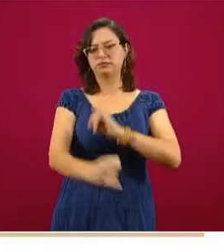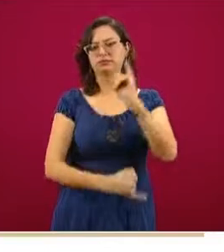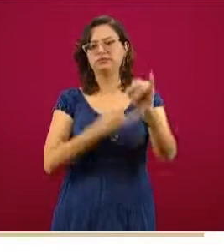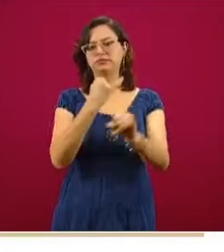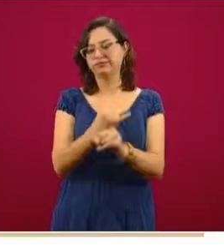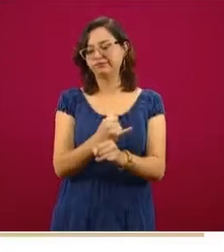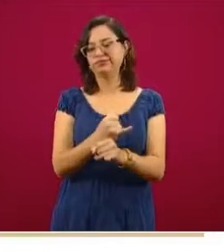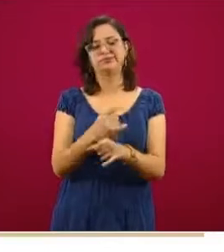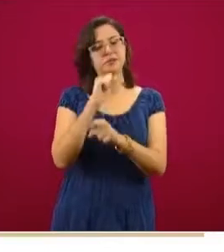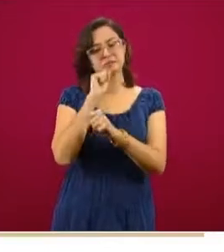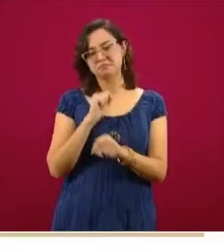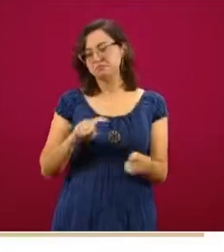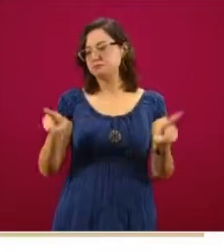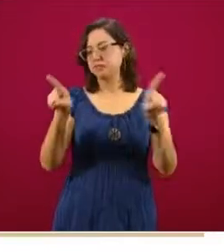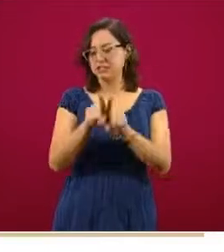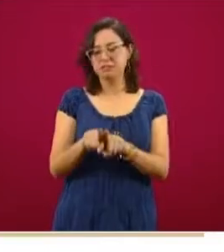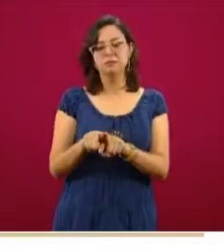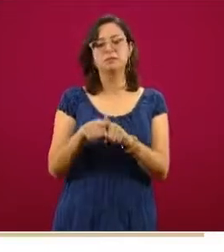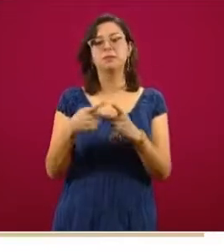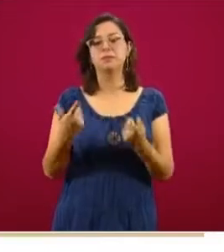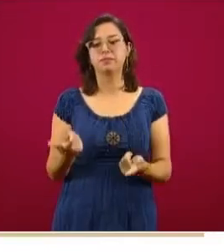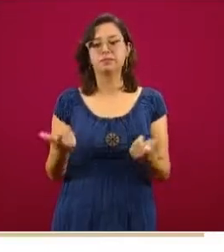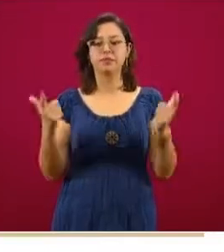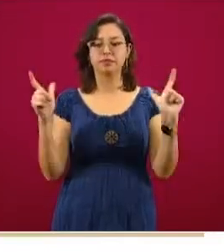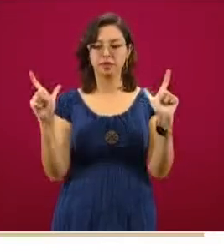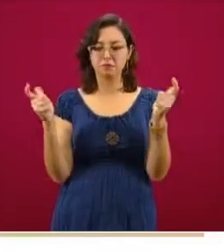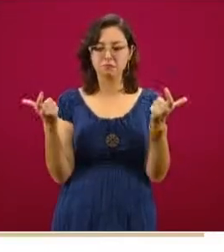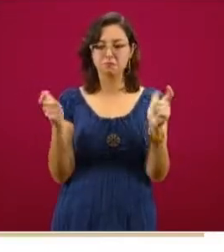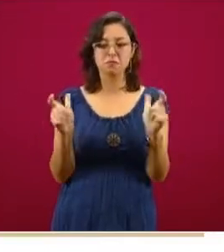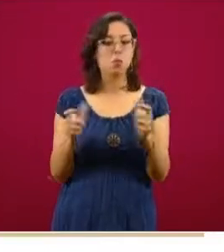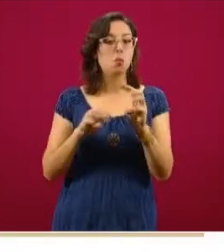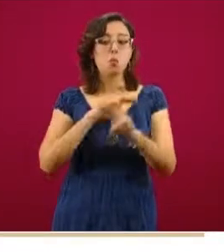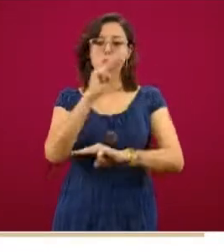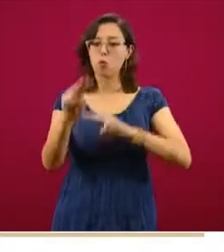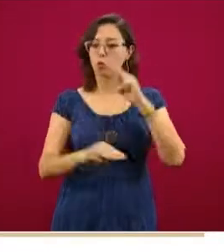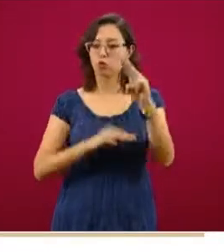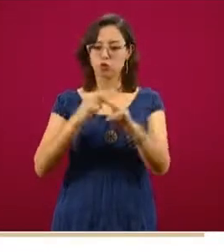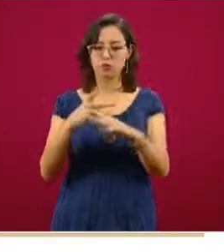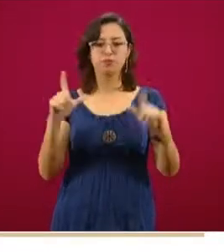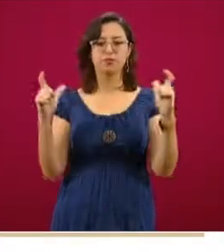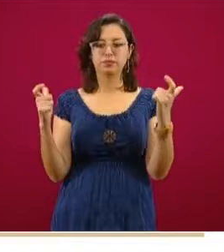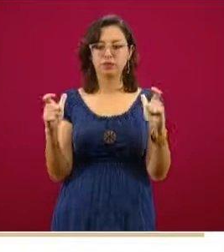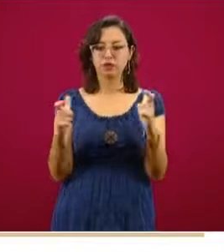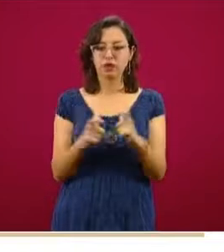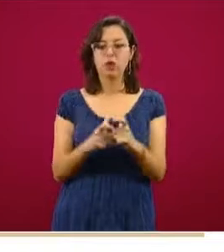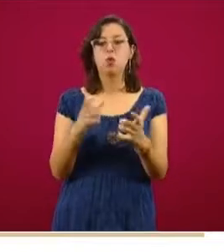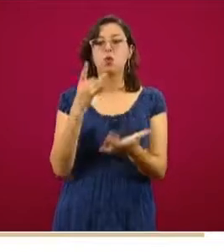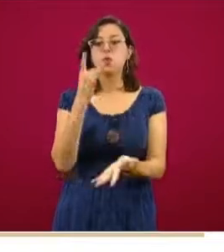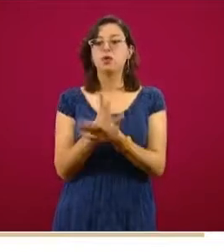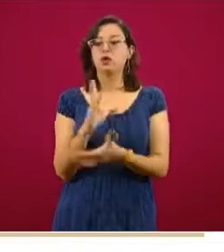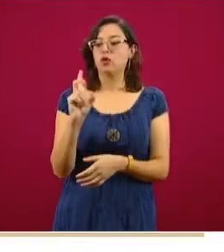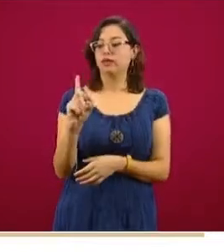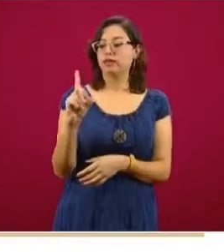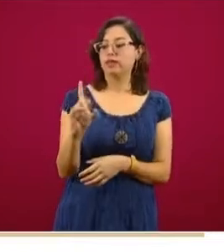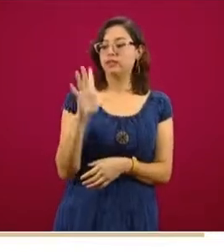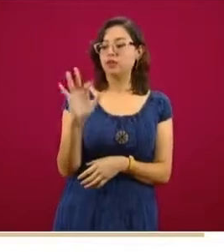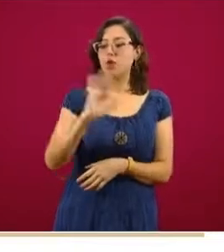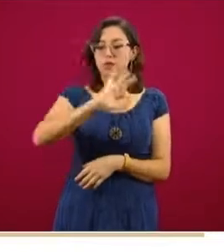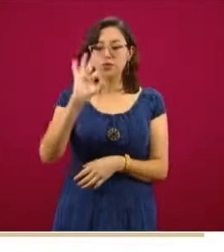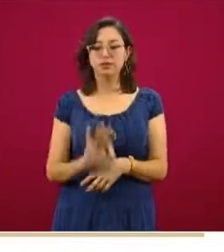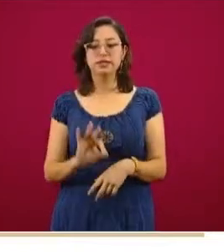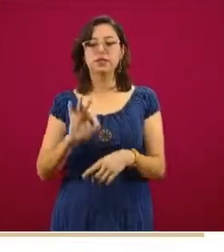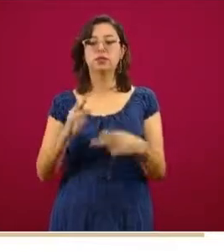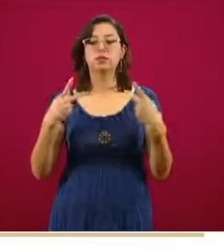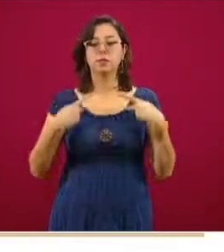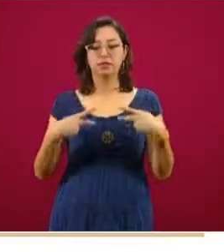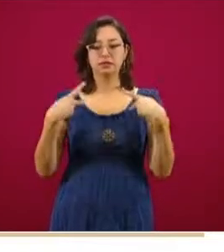se sigue y continúa contrayéndose la pandemia a nivel mundial. Ahora solo es el 35%, nos estamos acercando